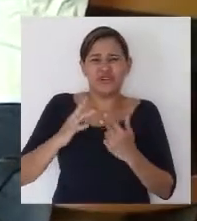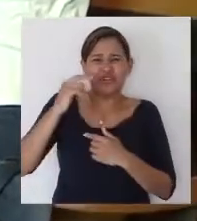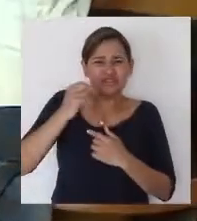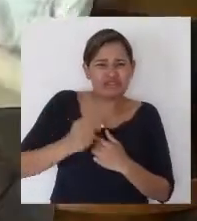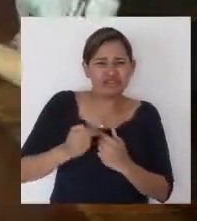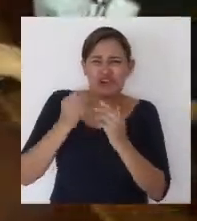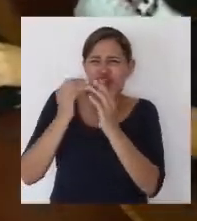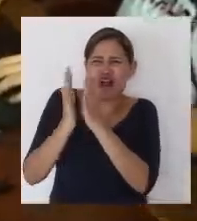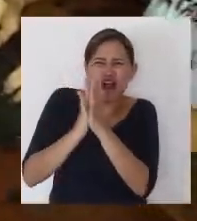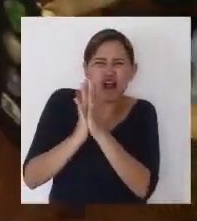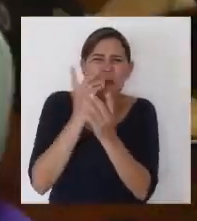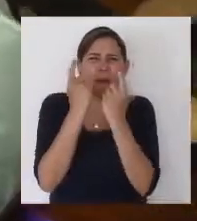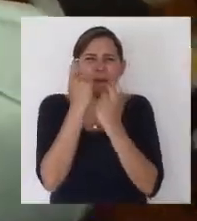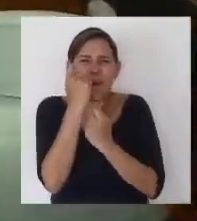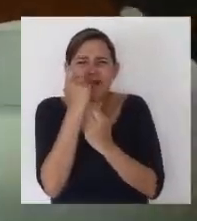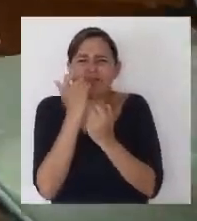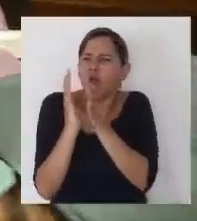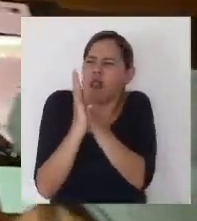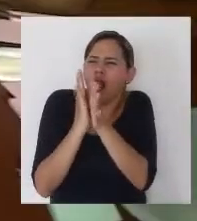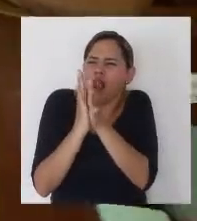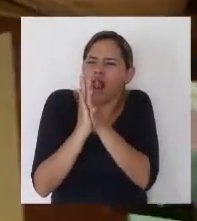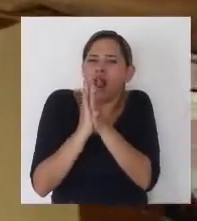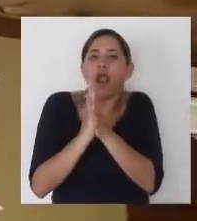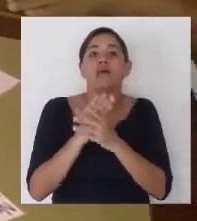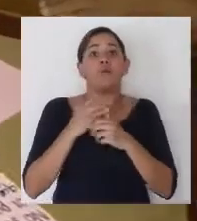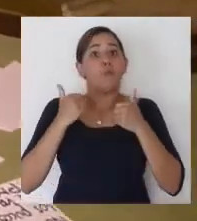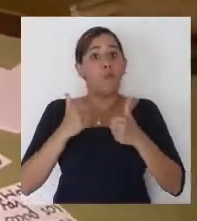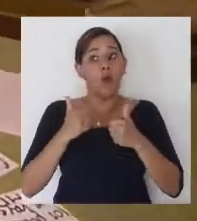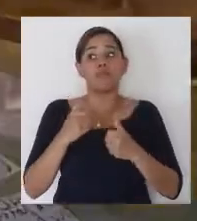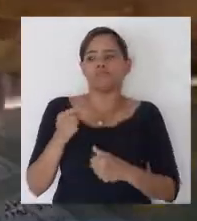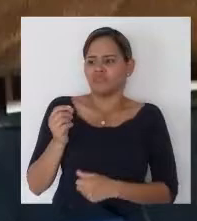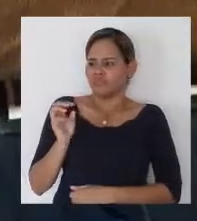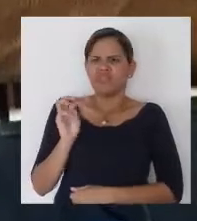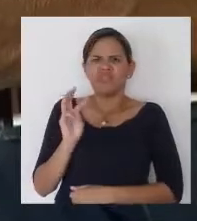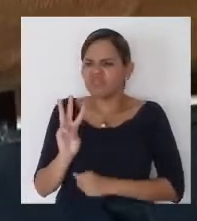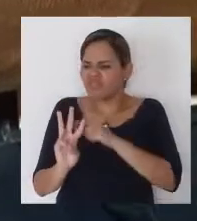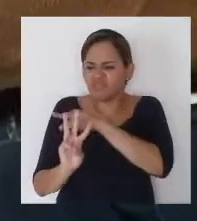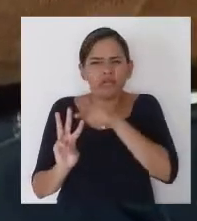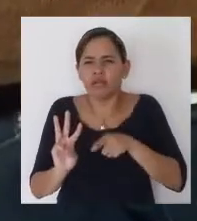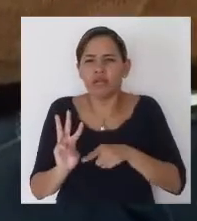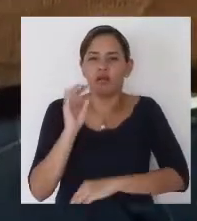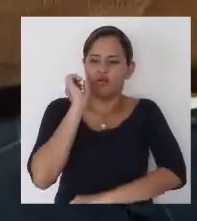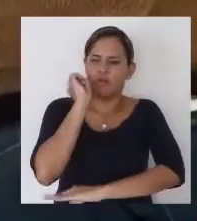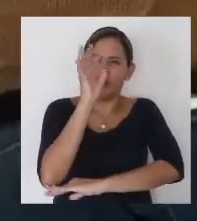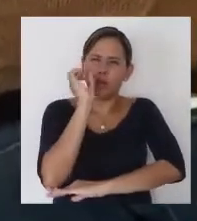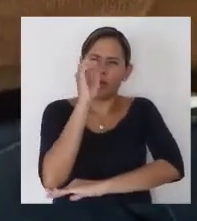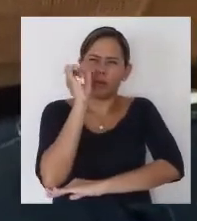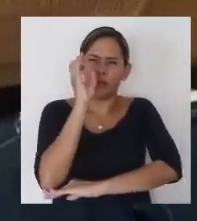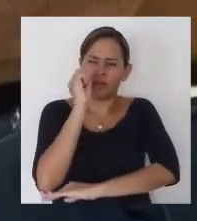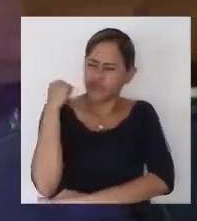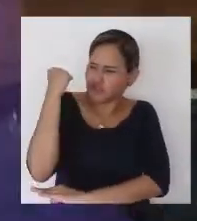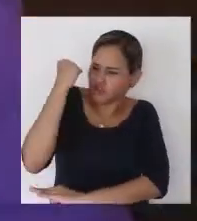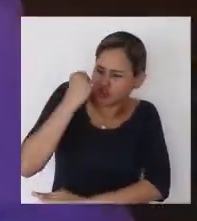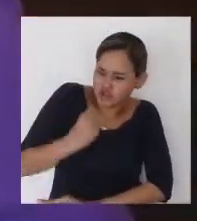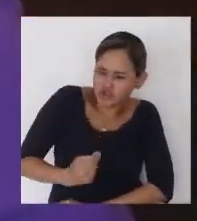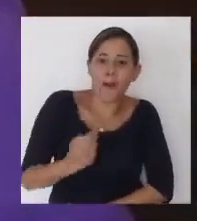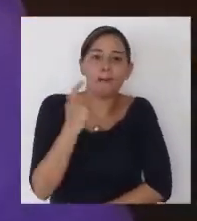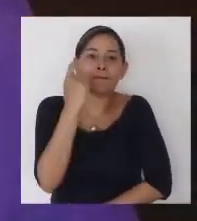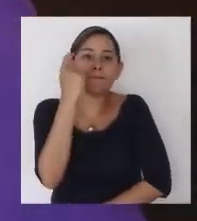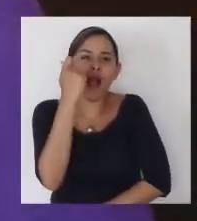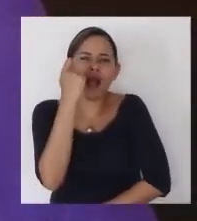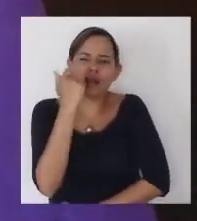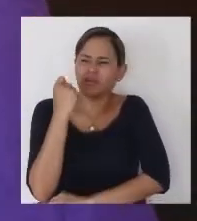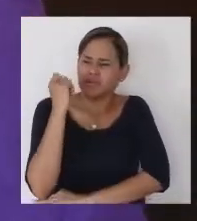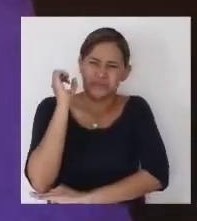propuesta alternativa de reforma agraria y desarrollo rural integral que exponga de manera organizada los temas que interesan a este